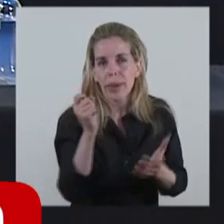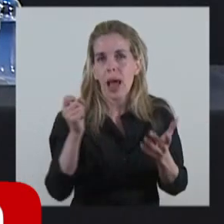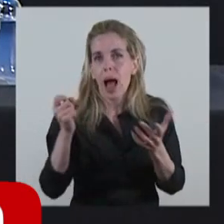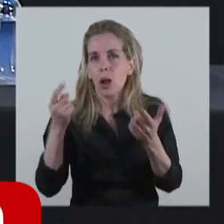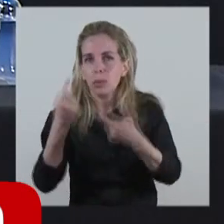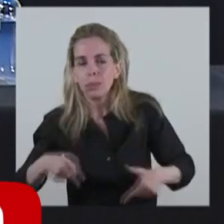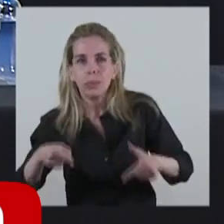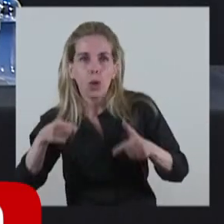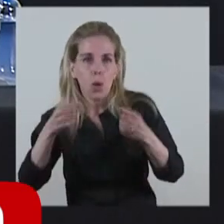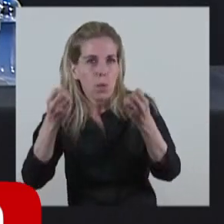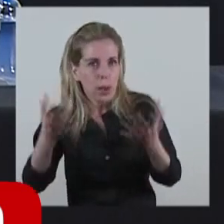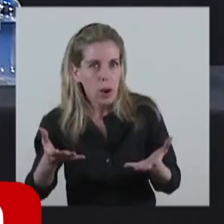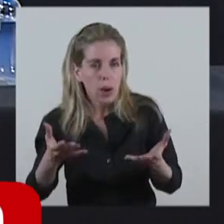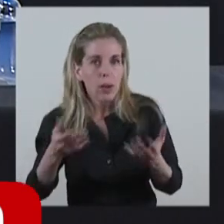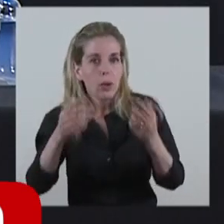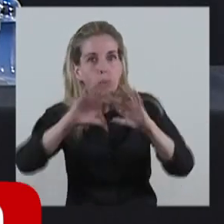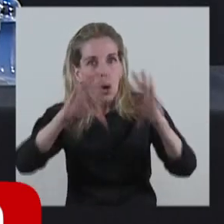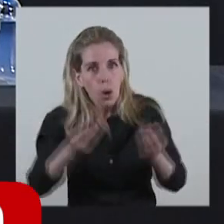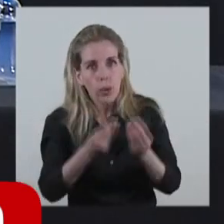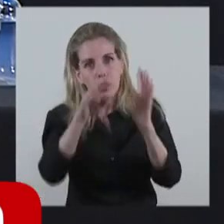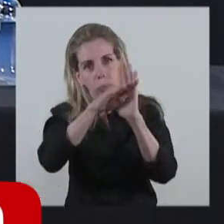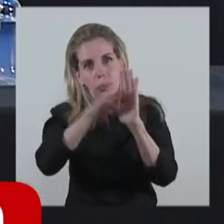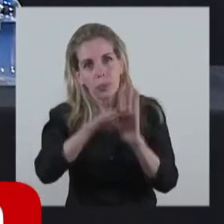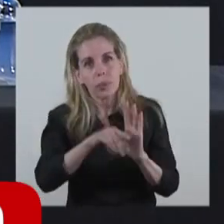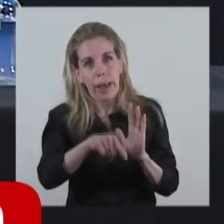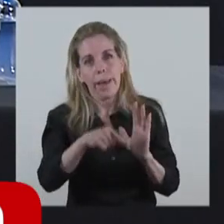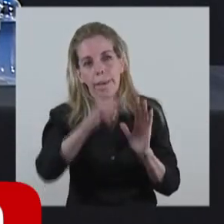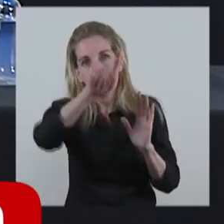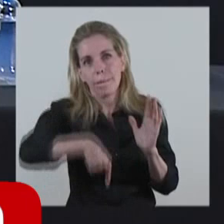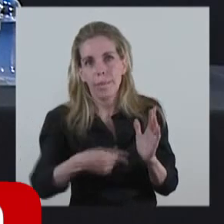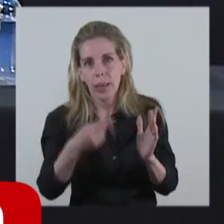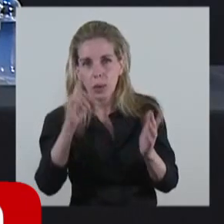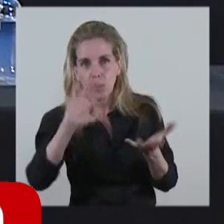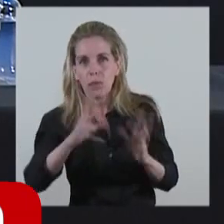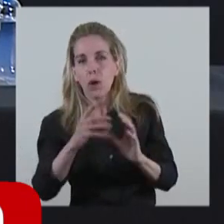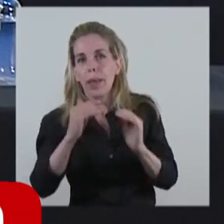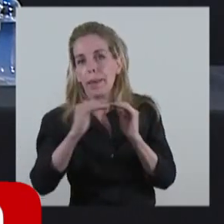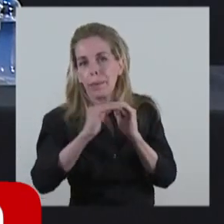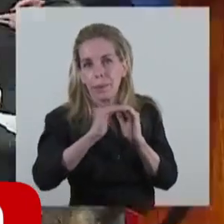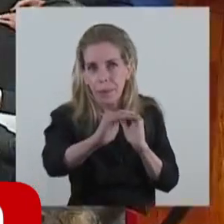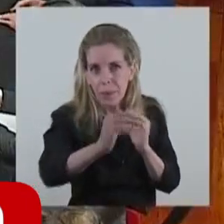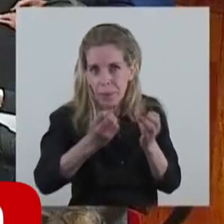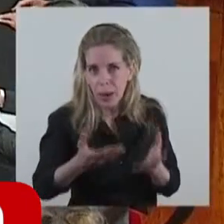cuentas públicas, todos estos pasos van construyendo un sendero de estabilidad.